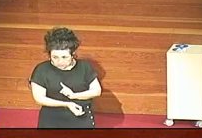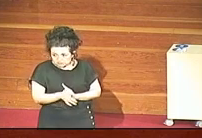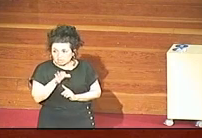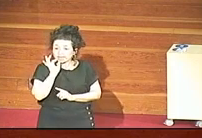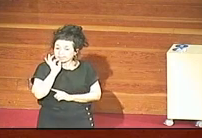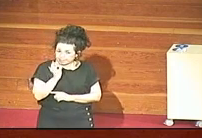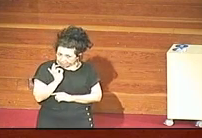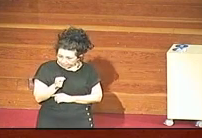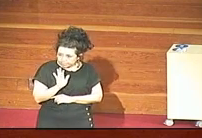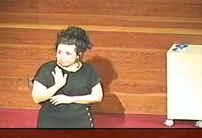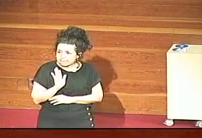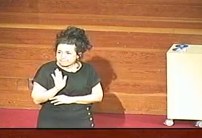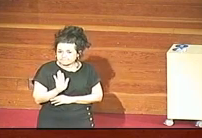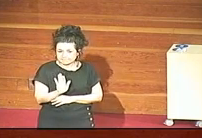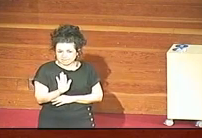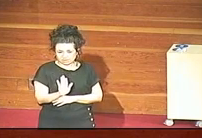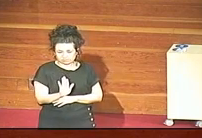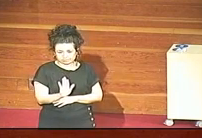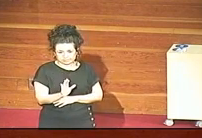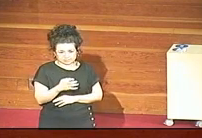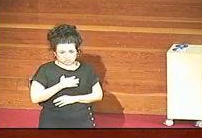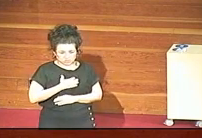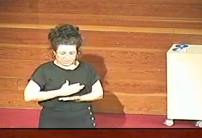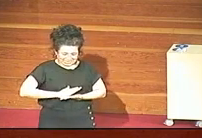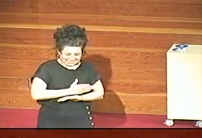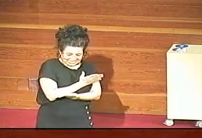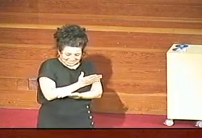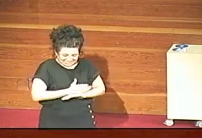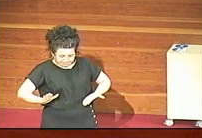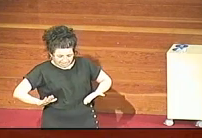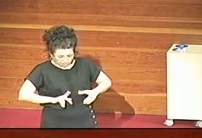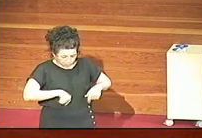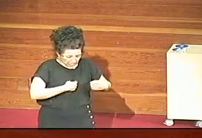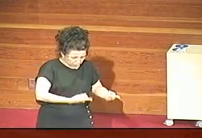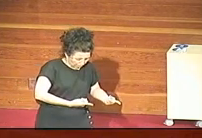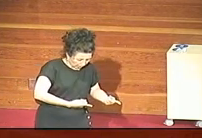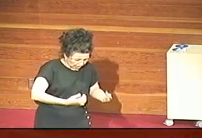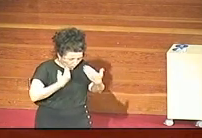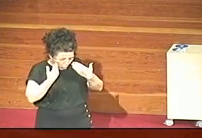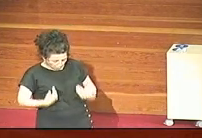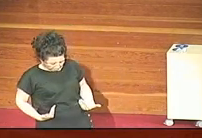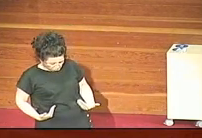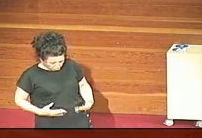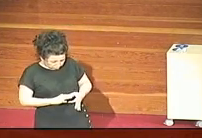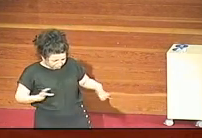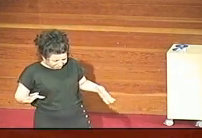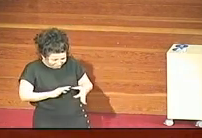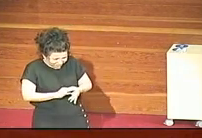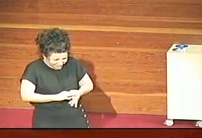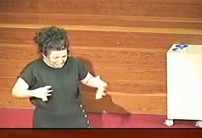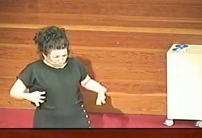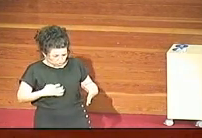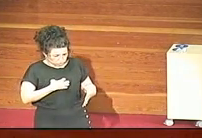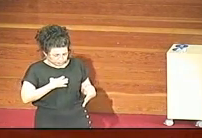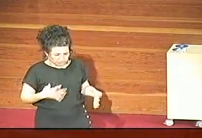pero no se puede separar la naturaleza del ser humano y en concreto hay un hay